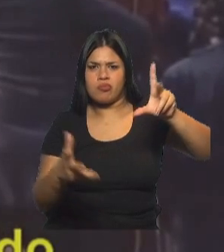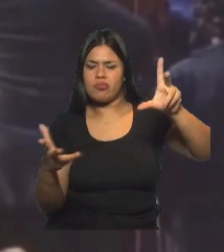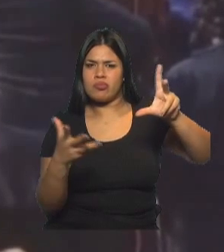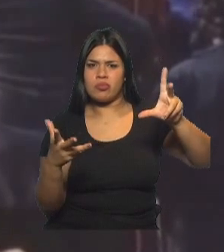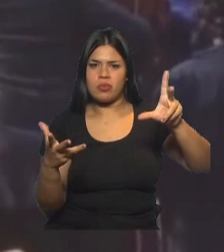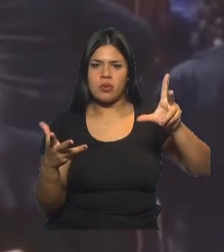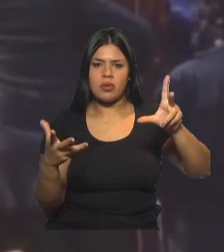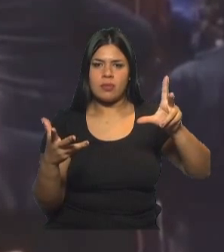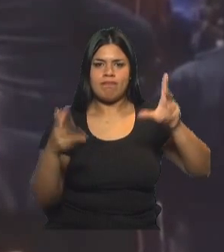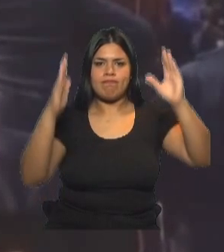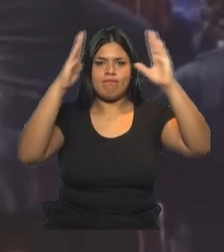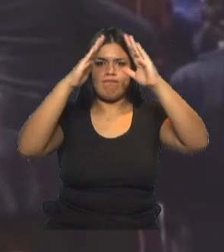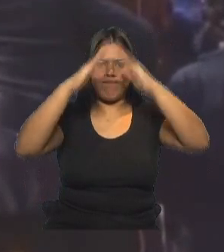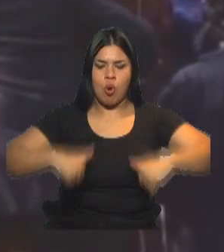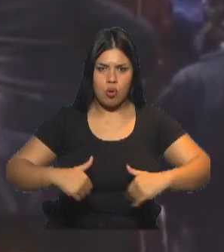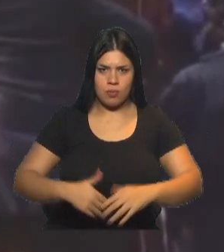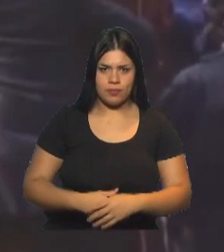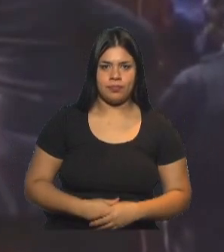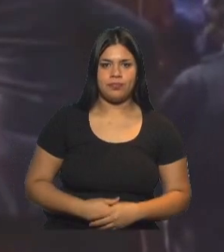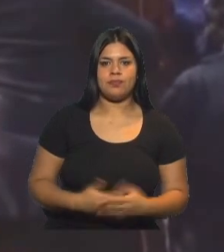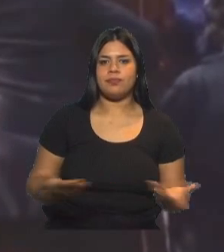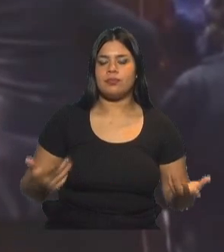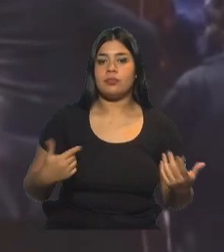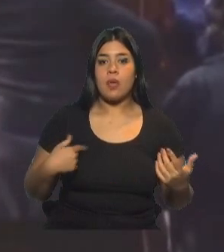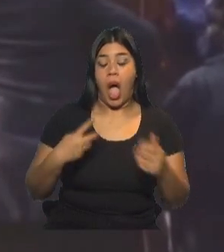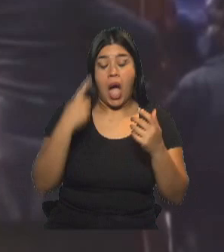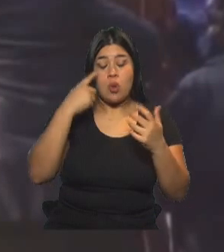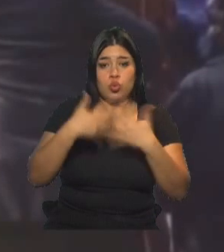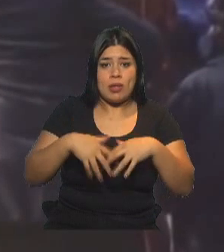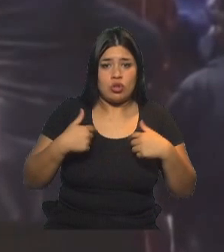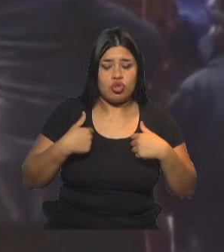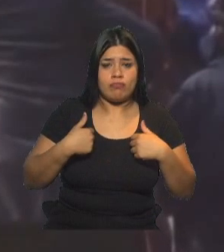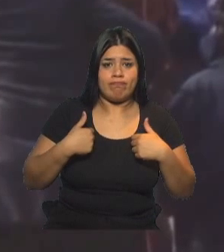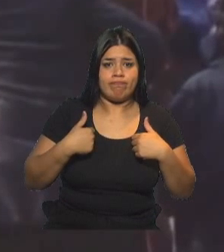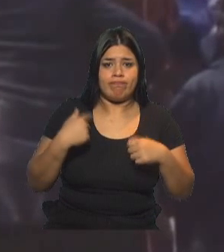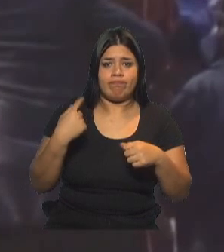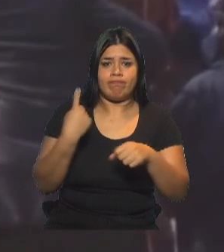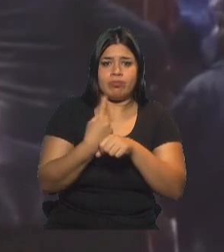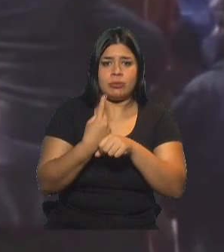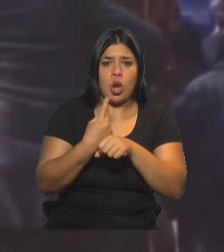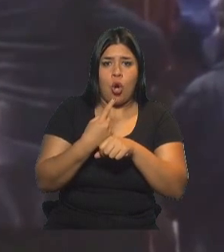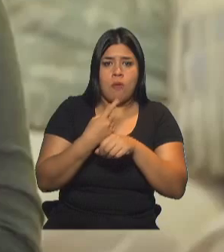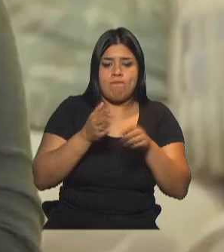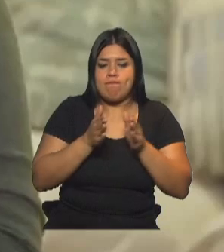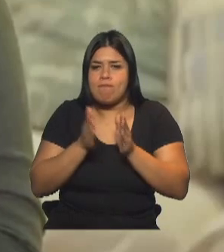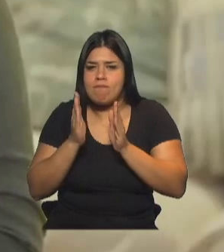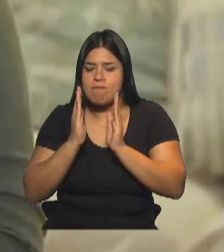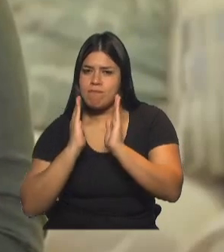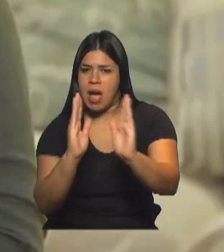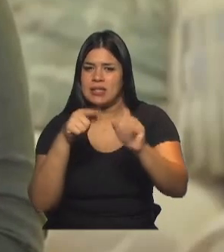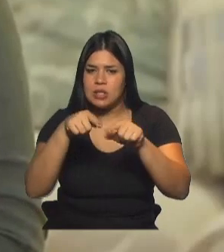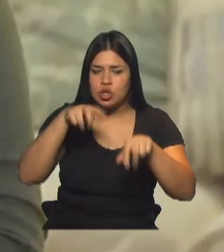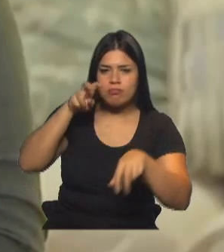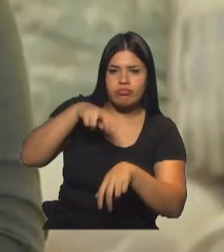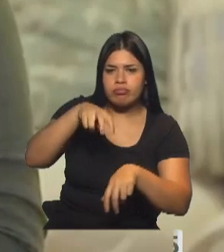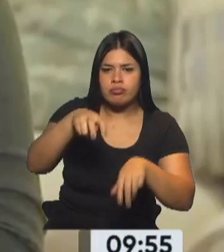todo y se cayó. Por instinto, lo primero que hago es ir caminando por ese pasillo hacia la parte